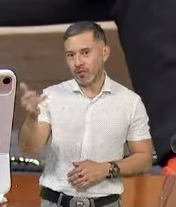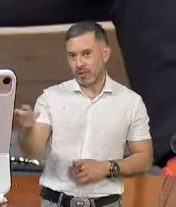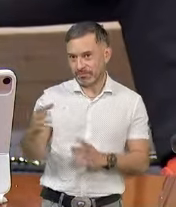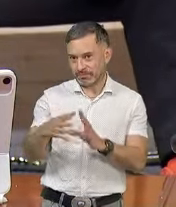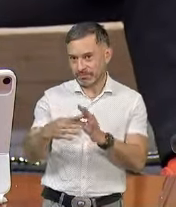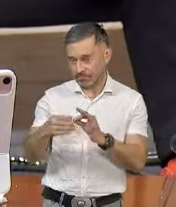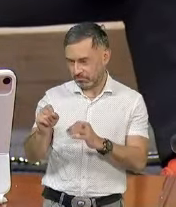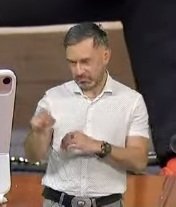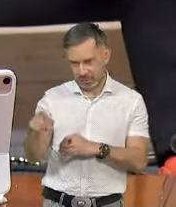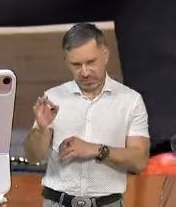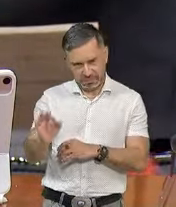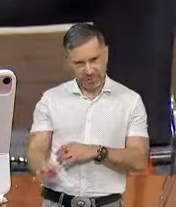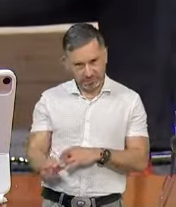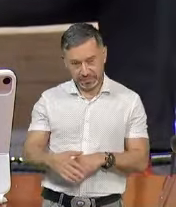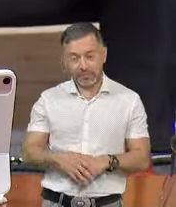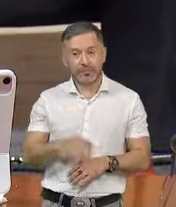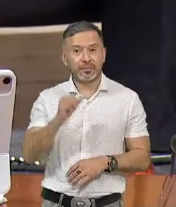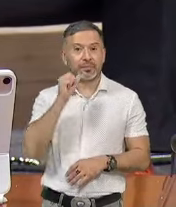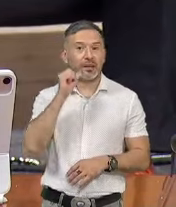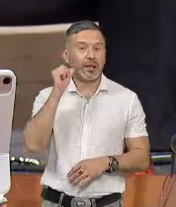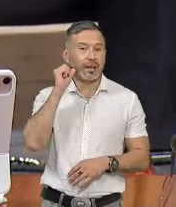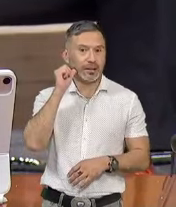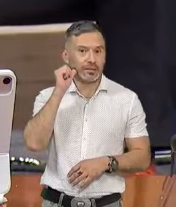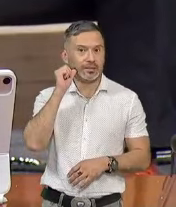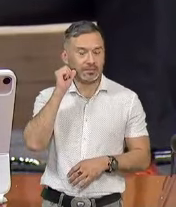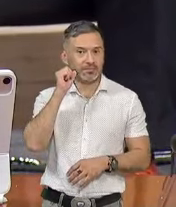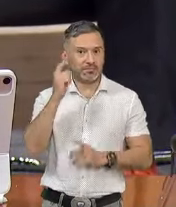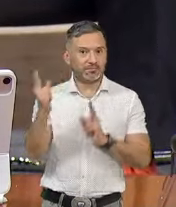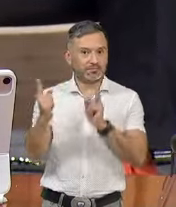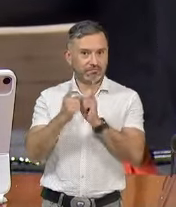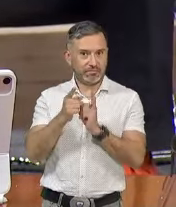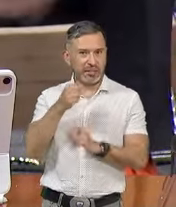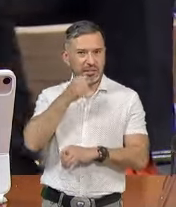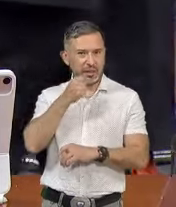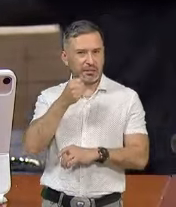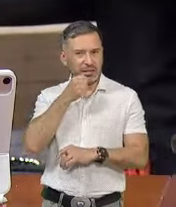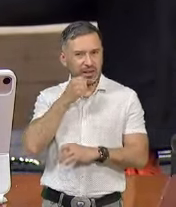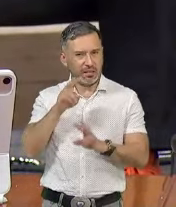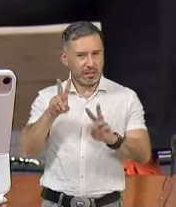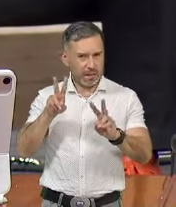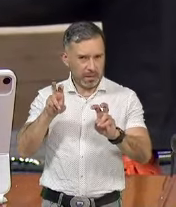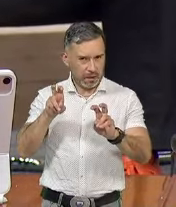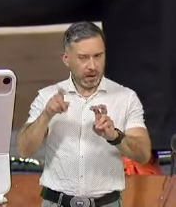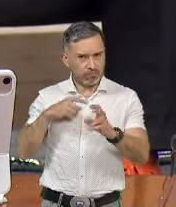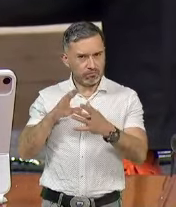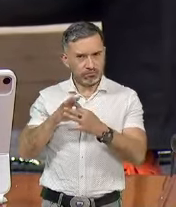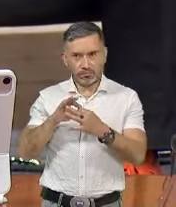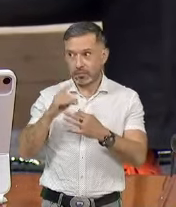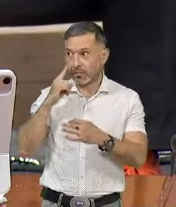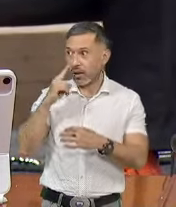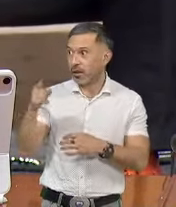entrevistaron sobre este tema y precisamente lo que yo ya se va miren porque no le